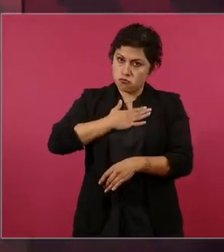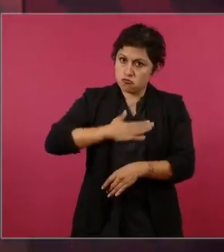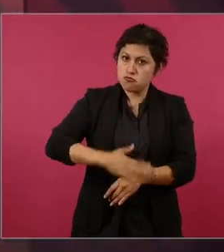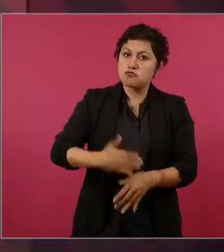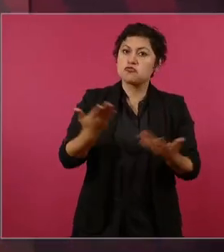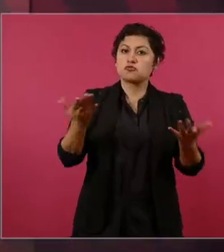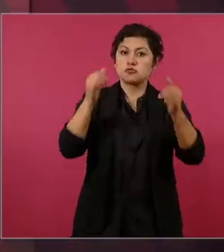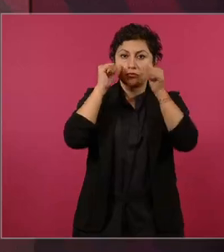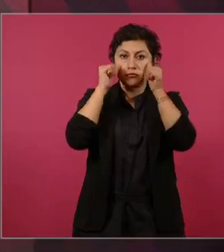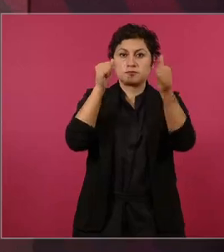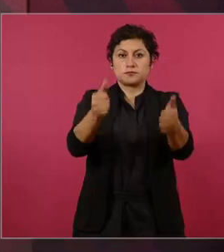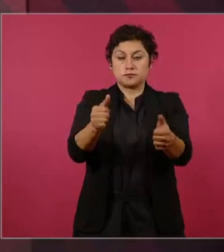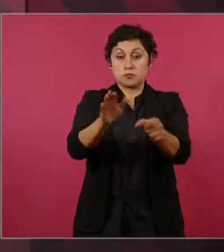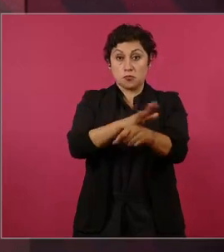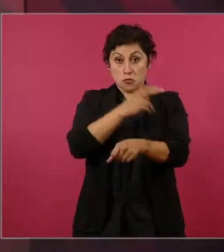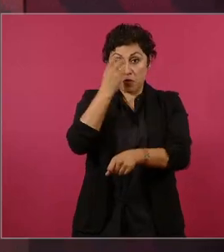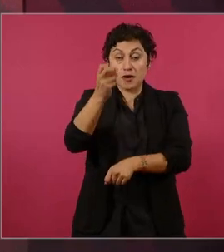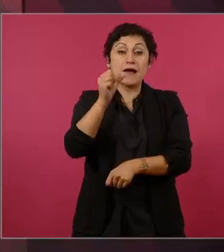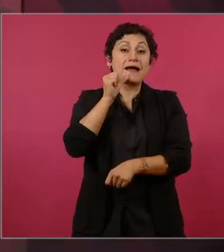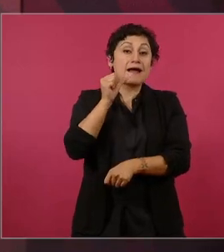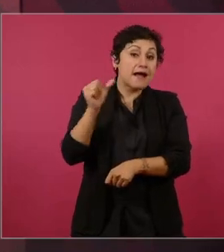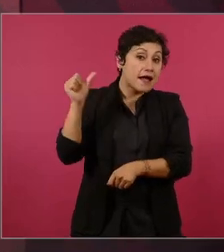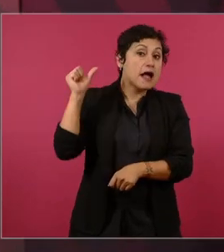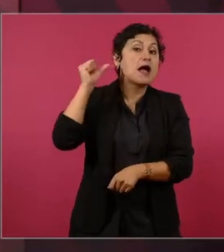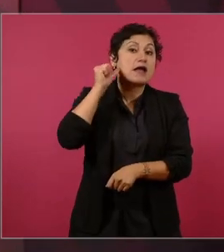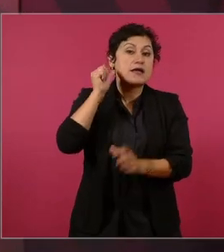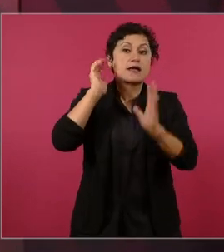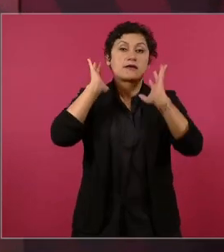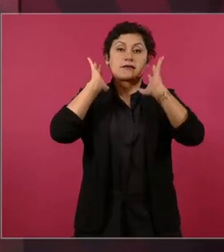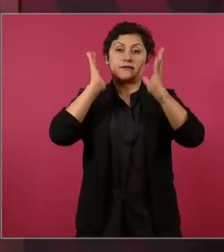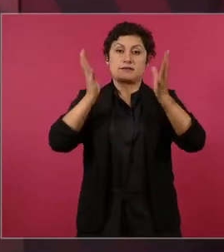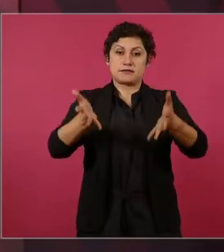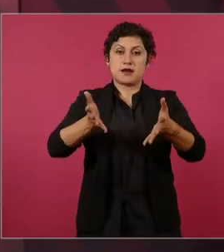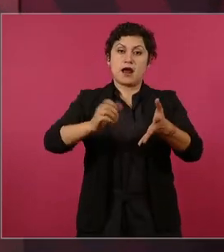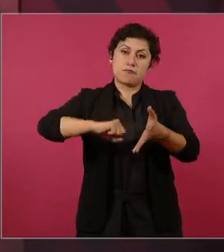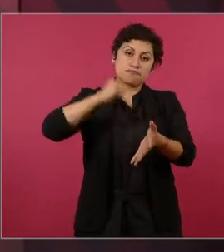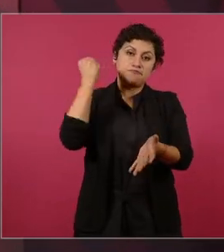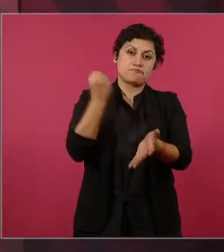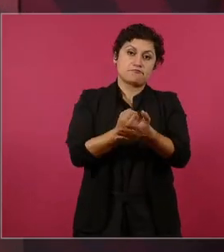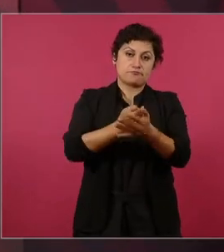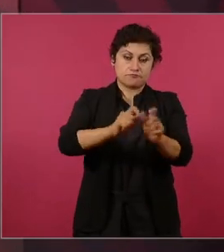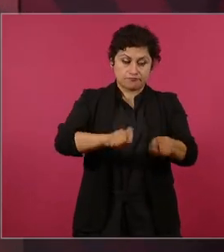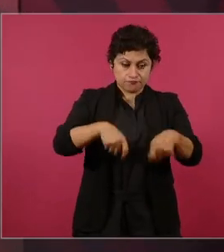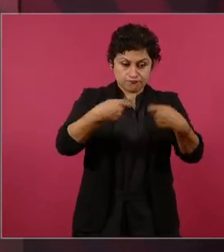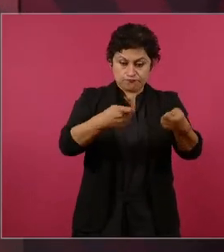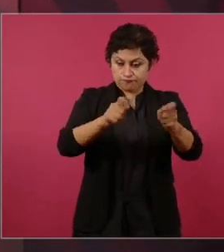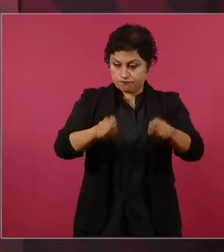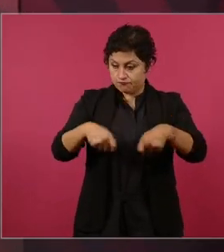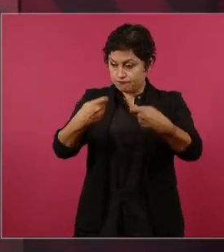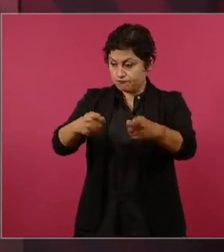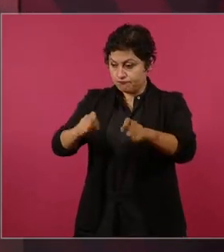y ayer ya les restituimos en total,